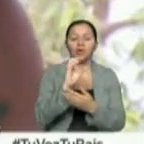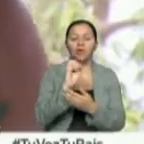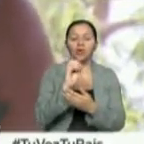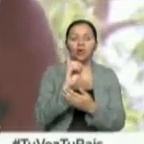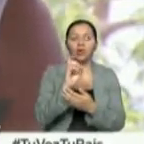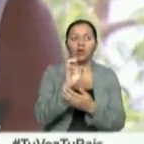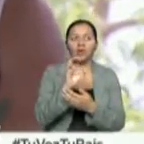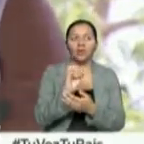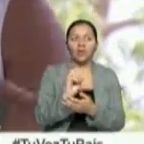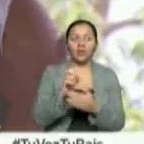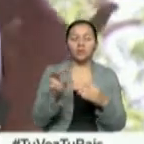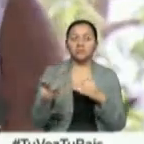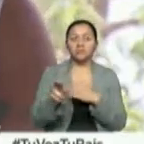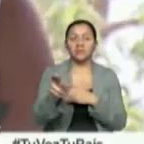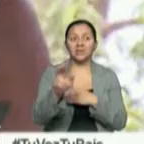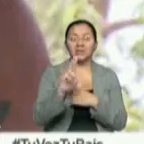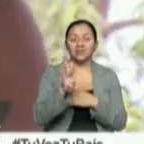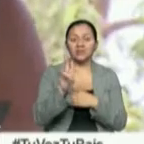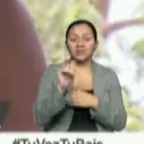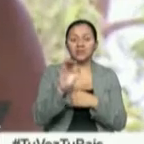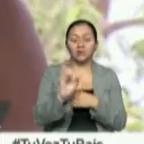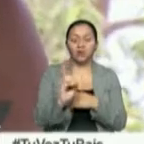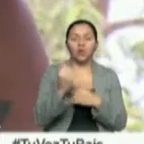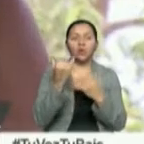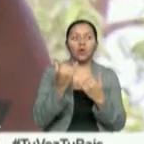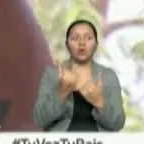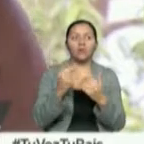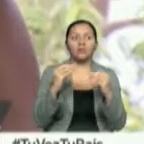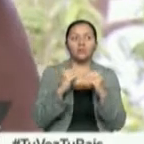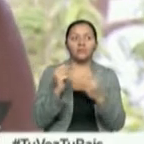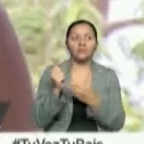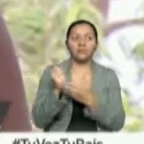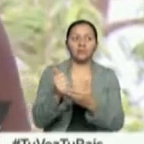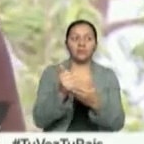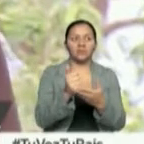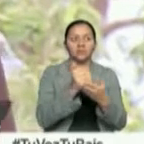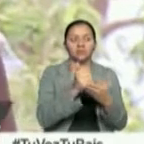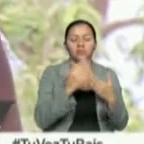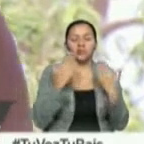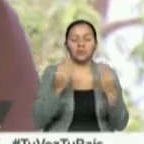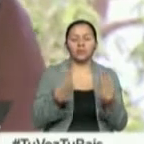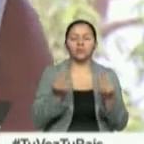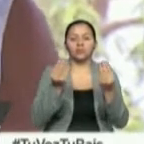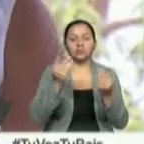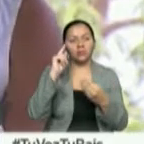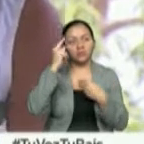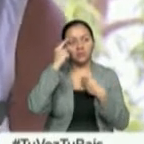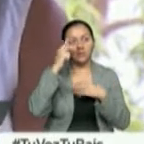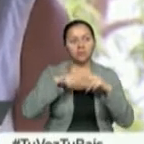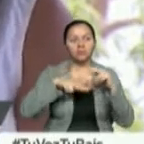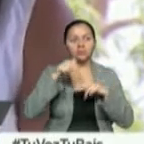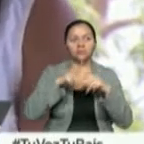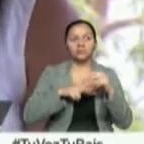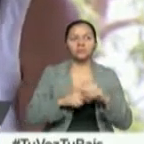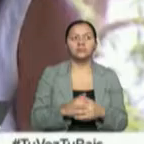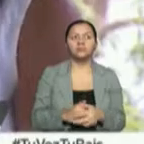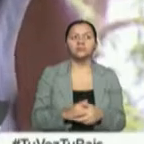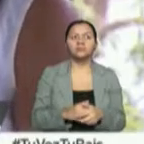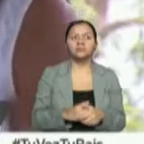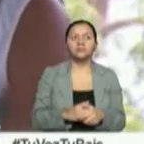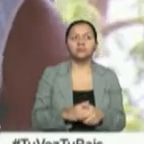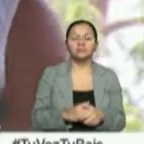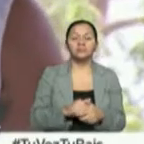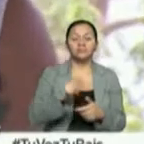ríochico también se está ahora beneficiando de la obra del de la reconstrucción presidente y